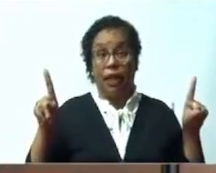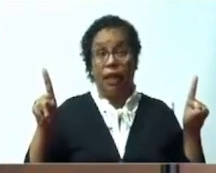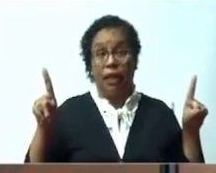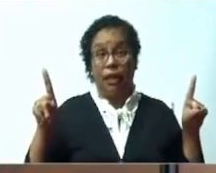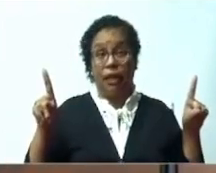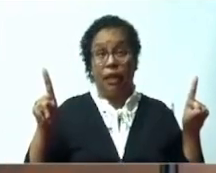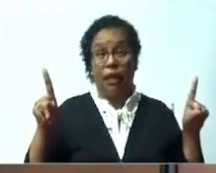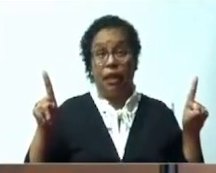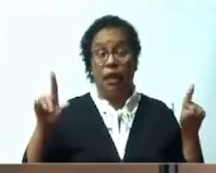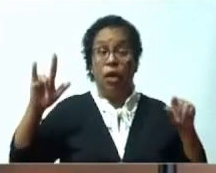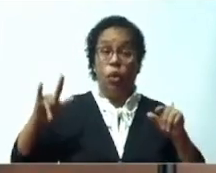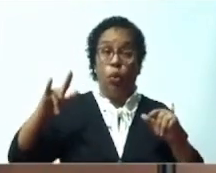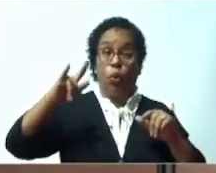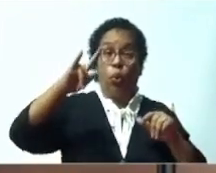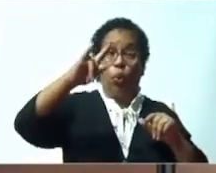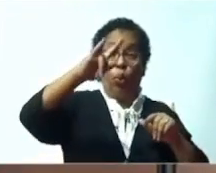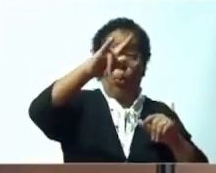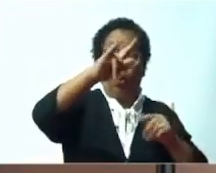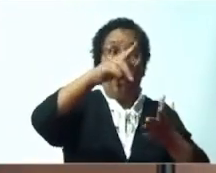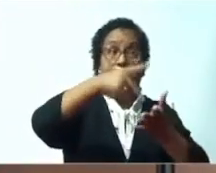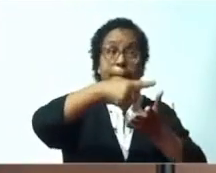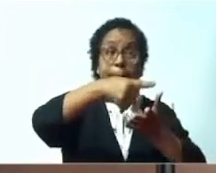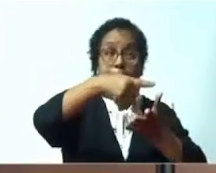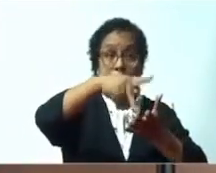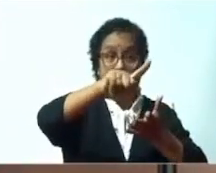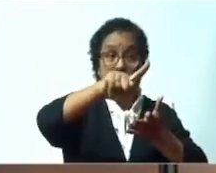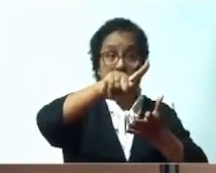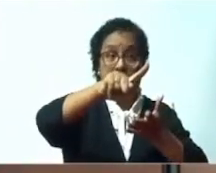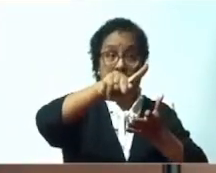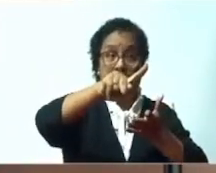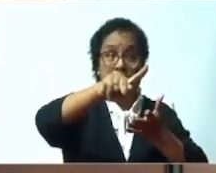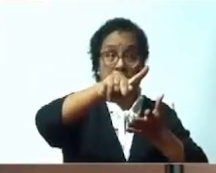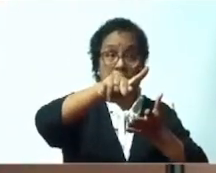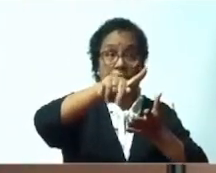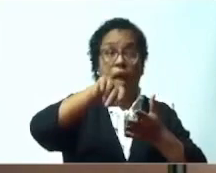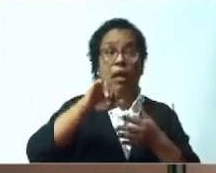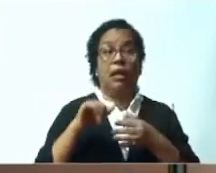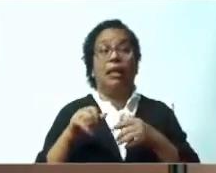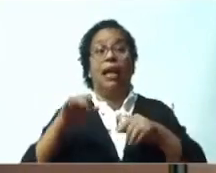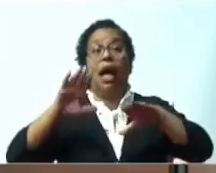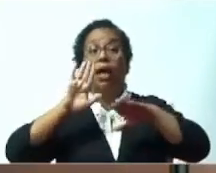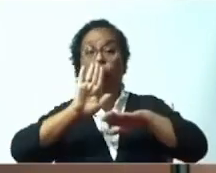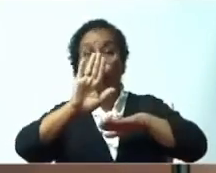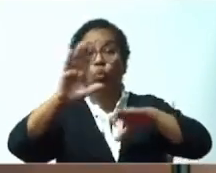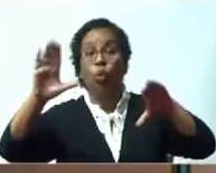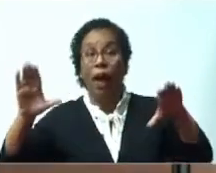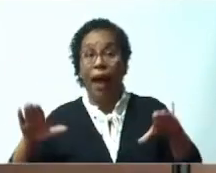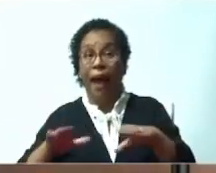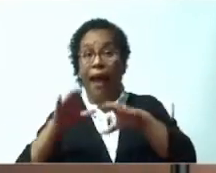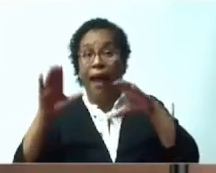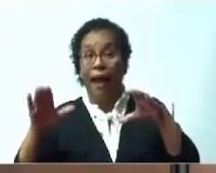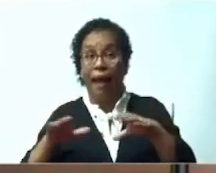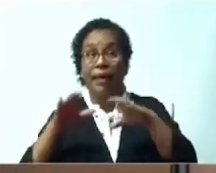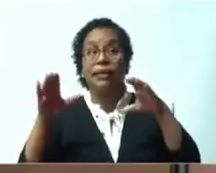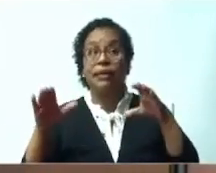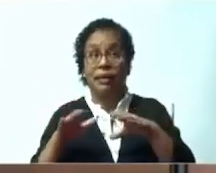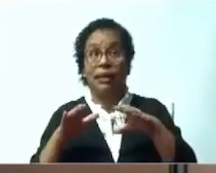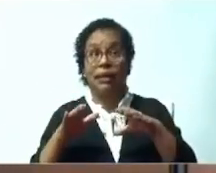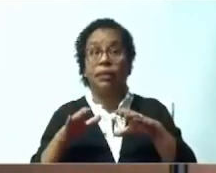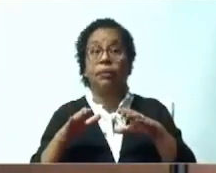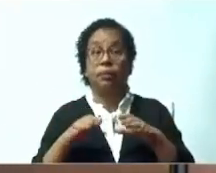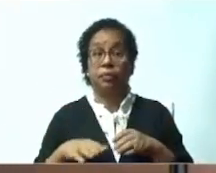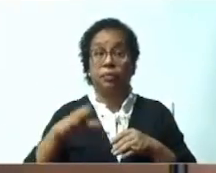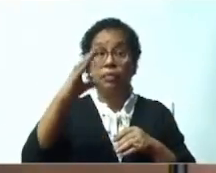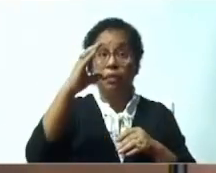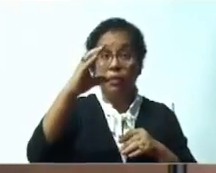un aumento en el costo de operatividad que tiene la concesionaria. La concesionaria tenía